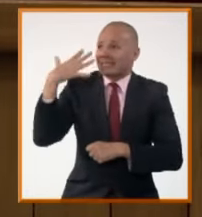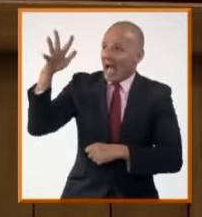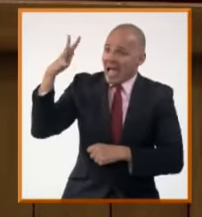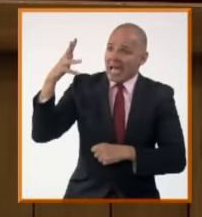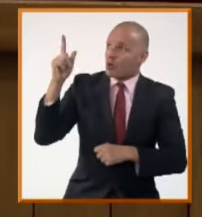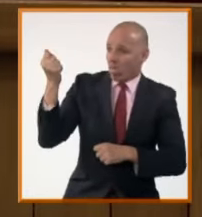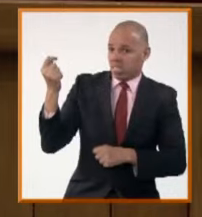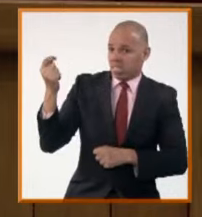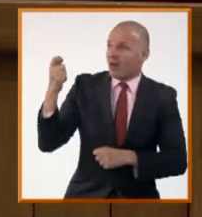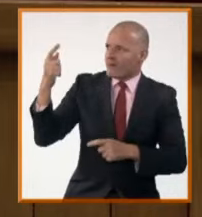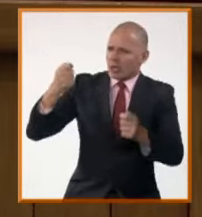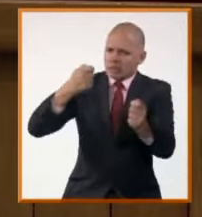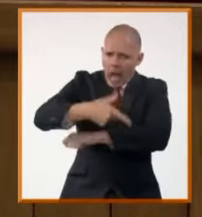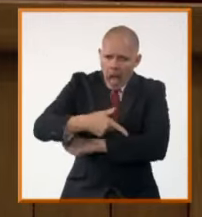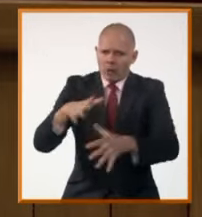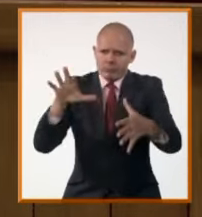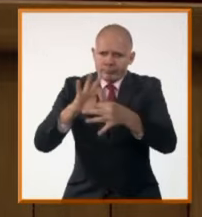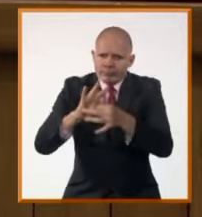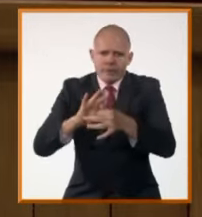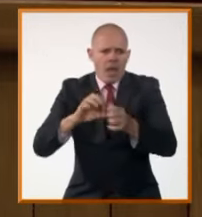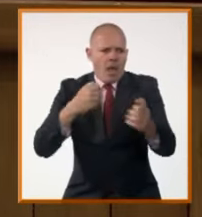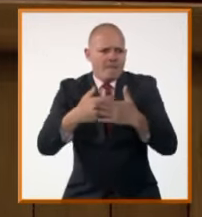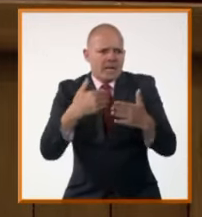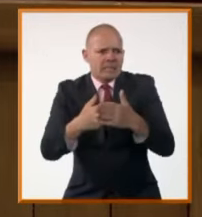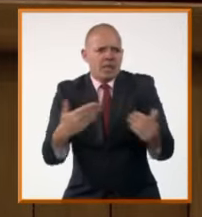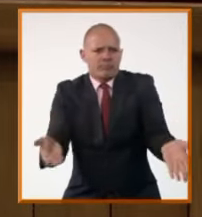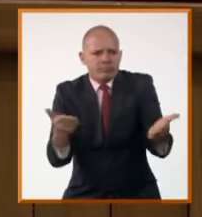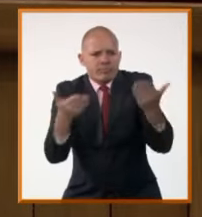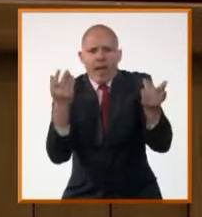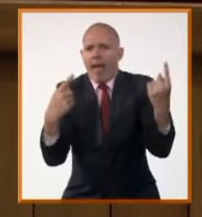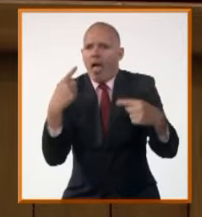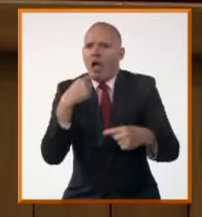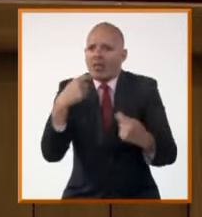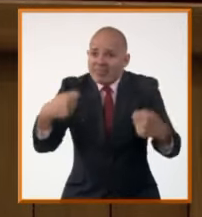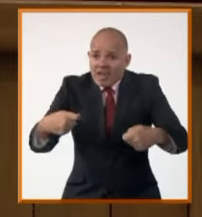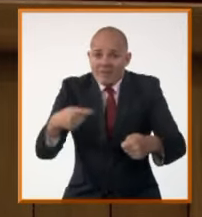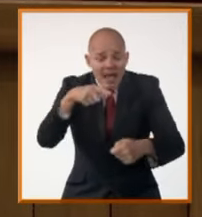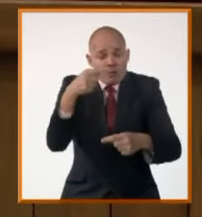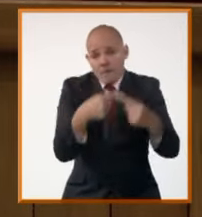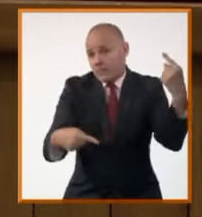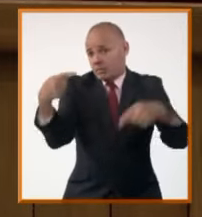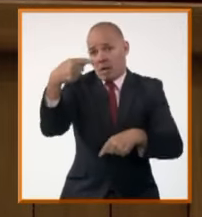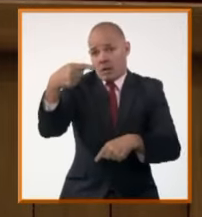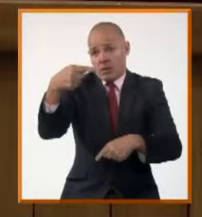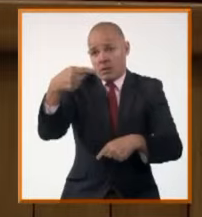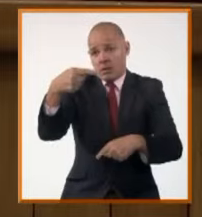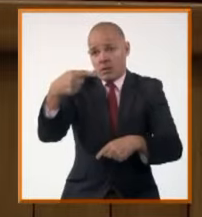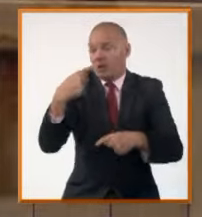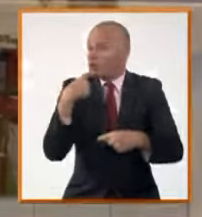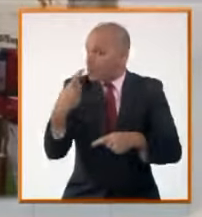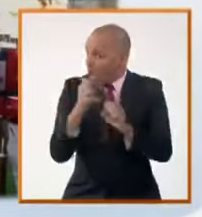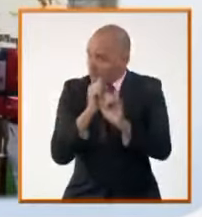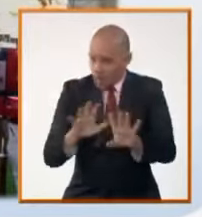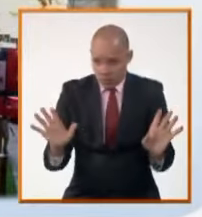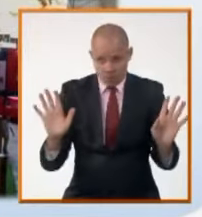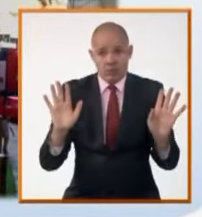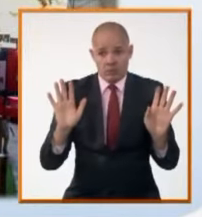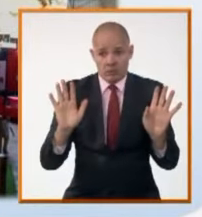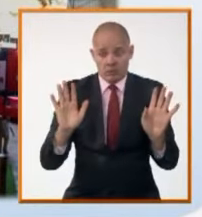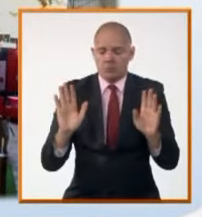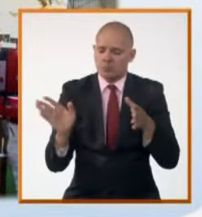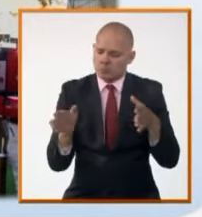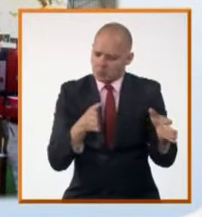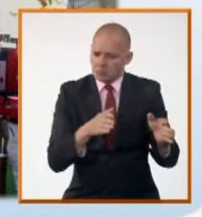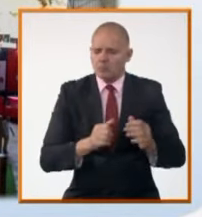desarrollo. No se brinda la prioridad que en este tema se requiere por parte de los